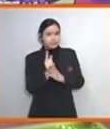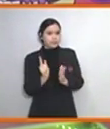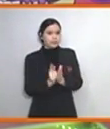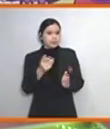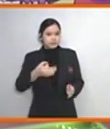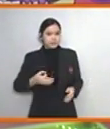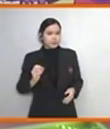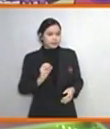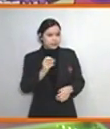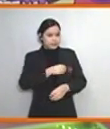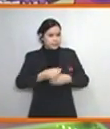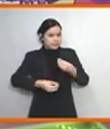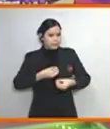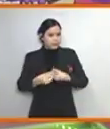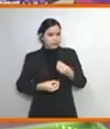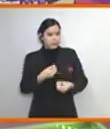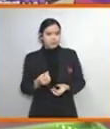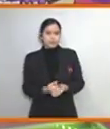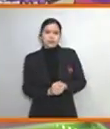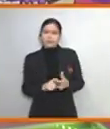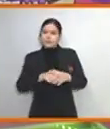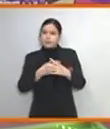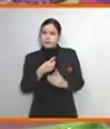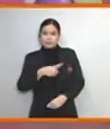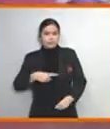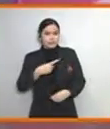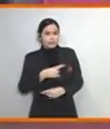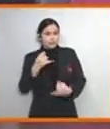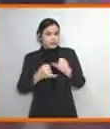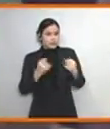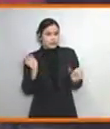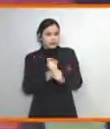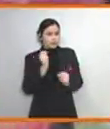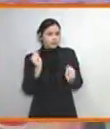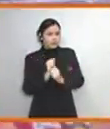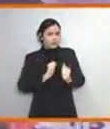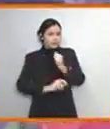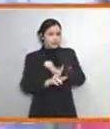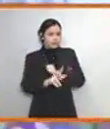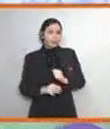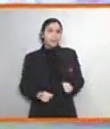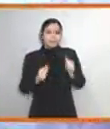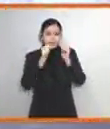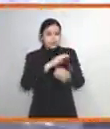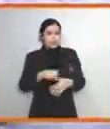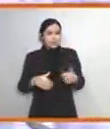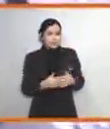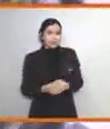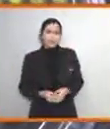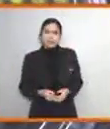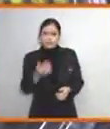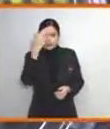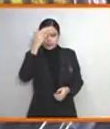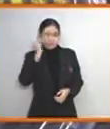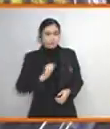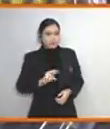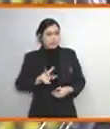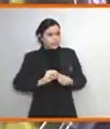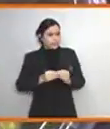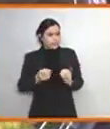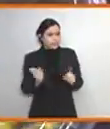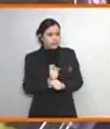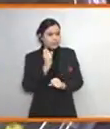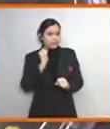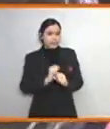certificar cada uno de los juegos. Iniciamos la diversión pegando y ganando con Pega 3, así que atentos, porque se vienen los tres números